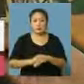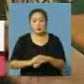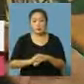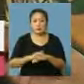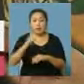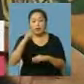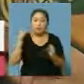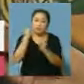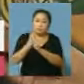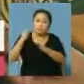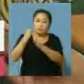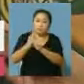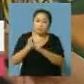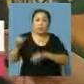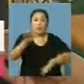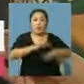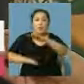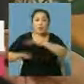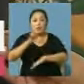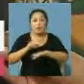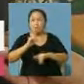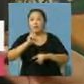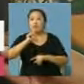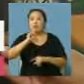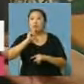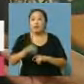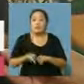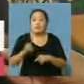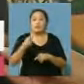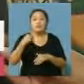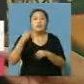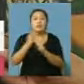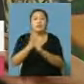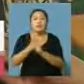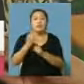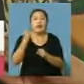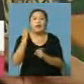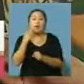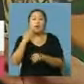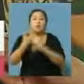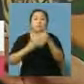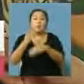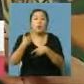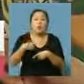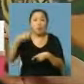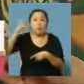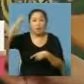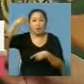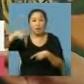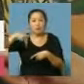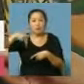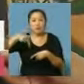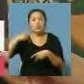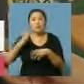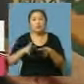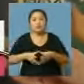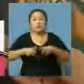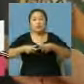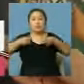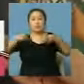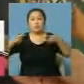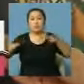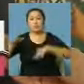de trabajo, digamos, para definir las distintas acciones, fundamentalmente un plan de crecimiento,